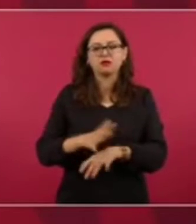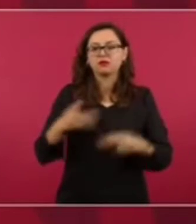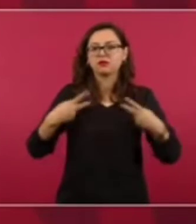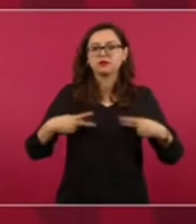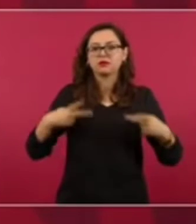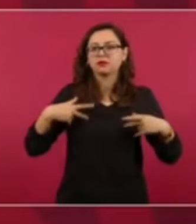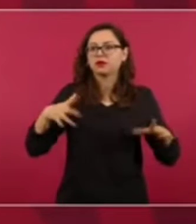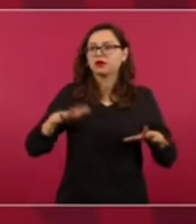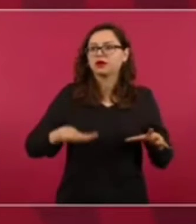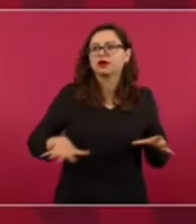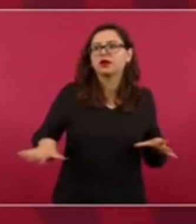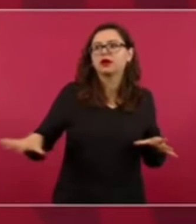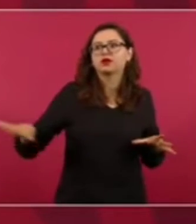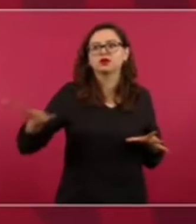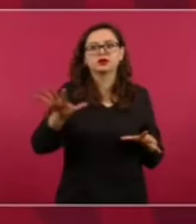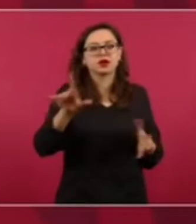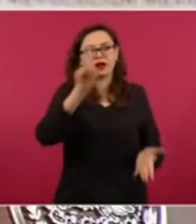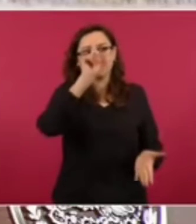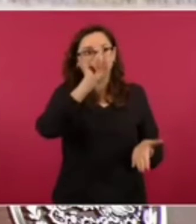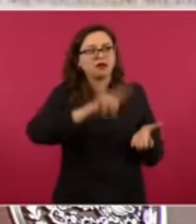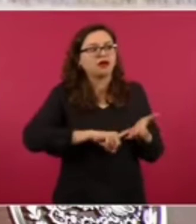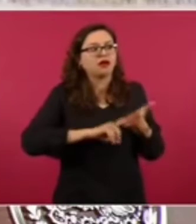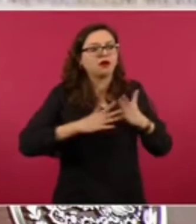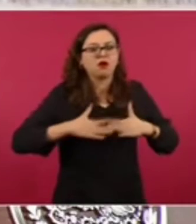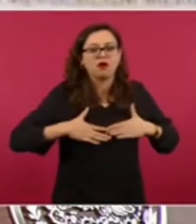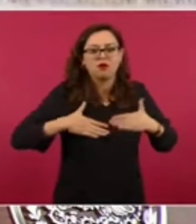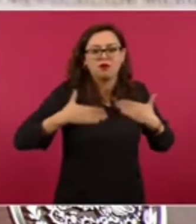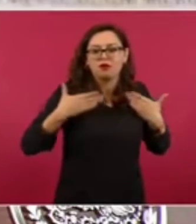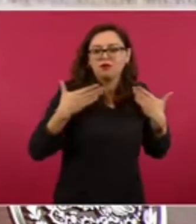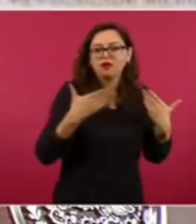Imagínense la decepción.